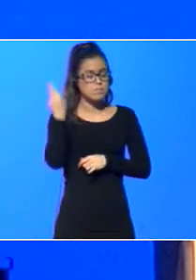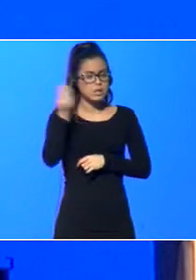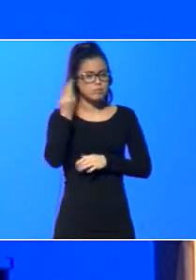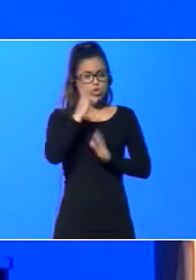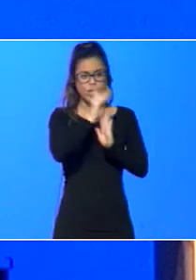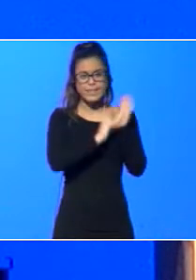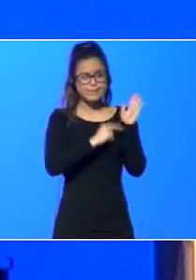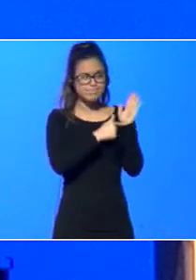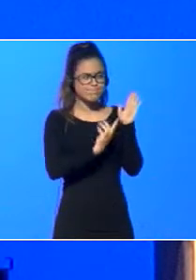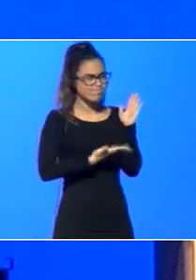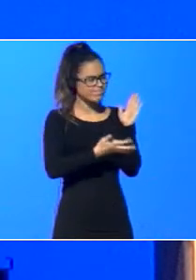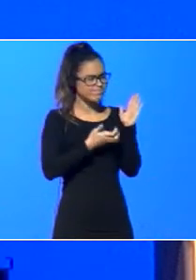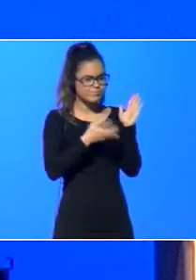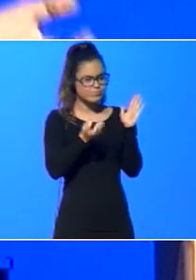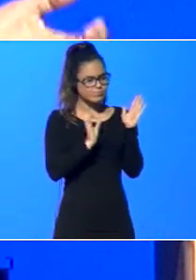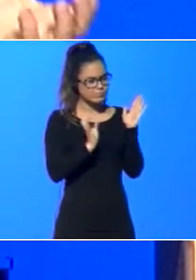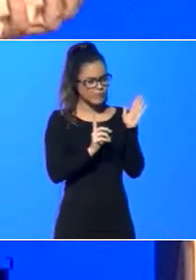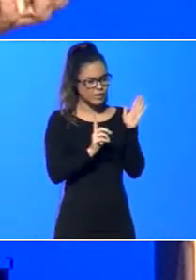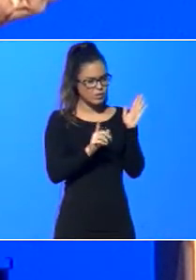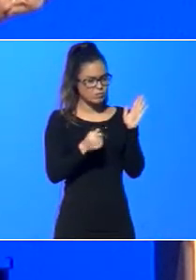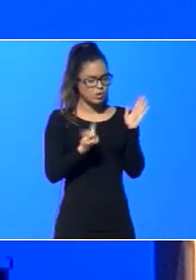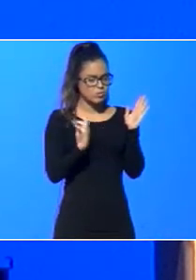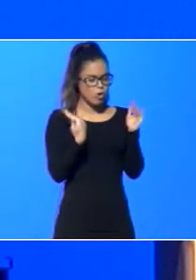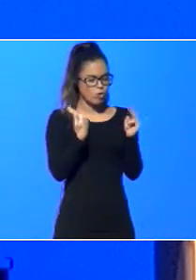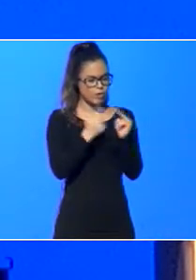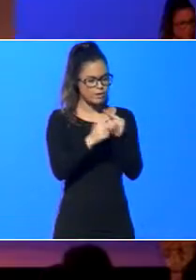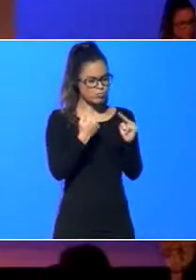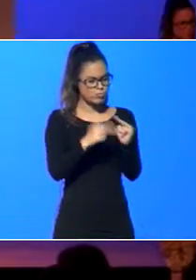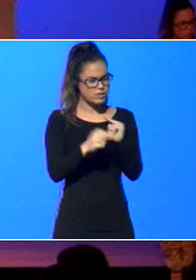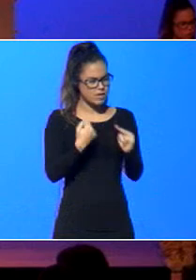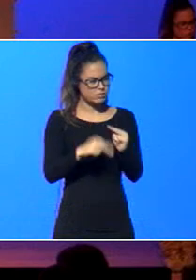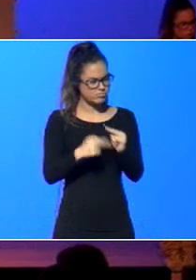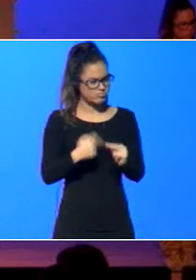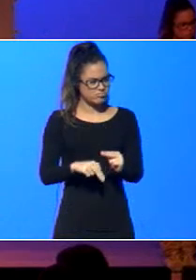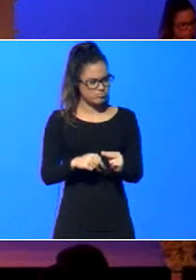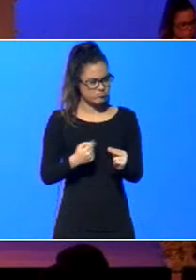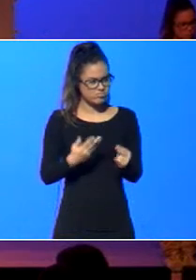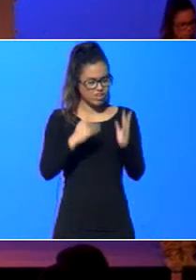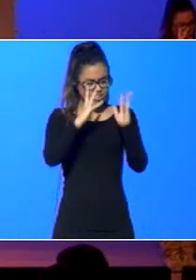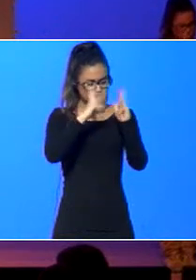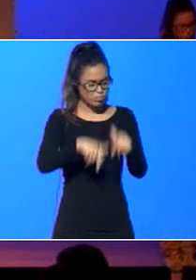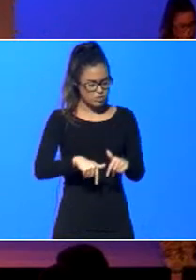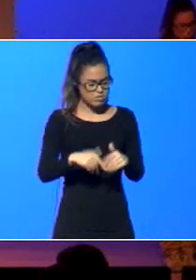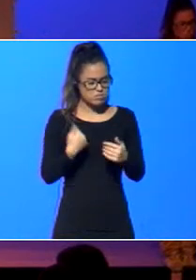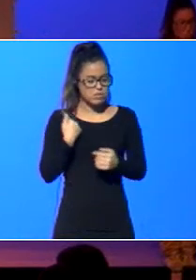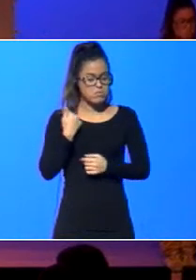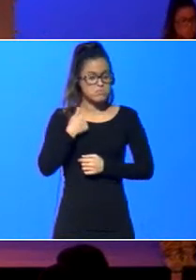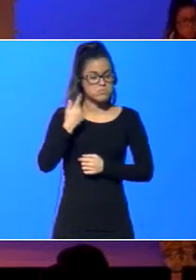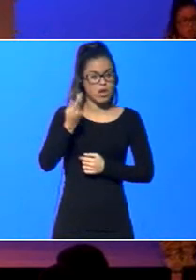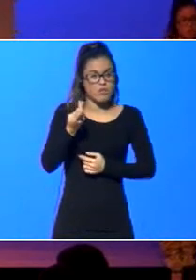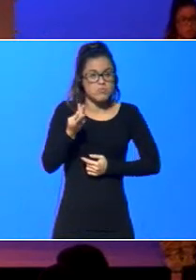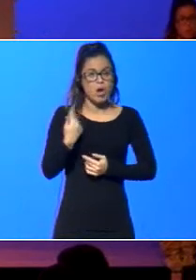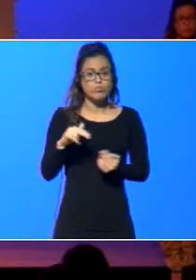no presentar respuestas etiquetadas. Yo necesitaré lo que necesite porque soy yo, no porque soy